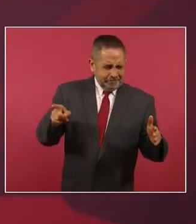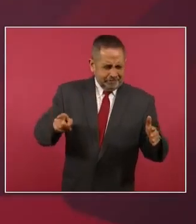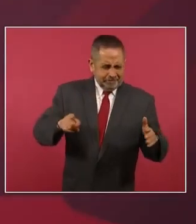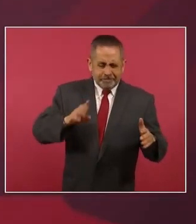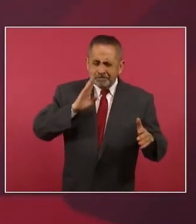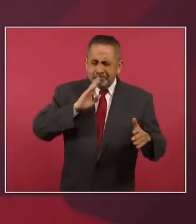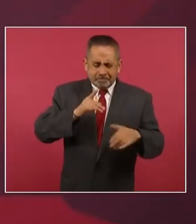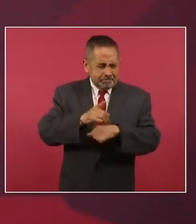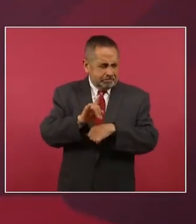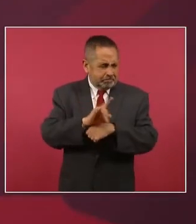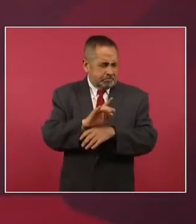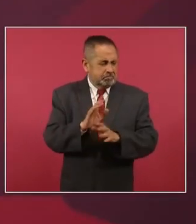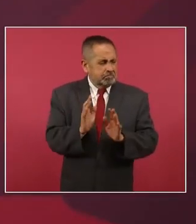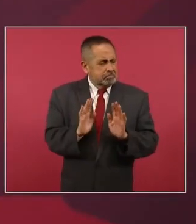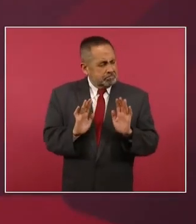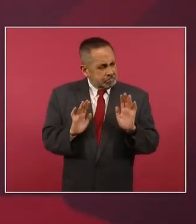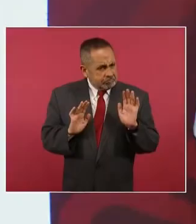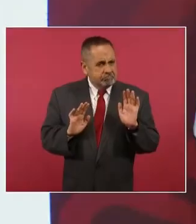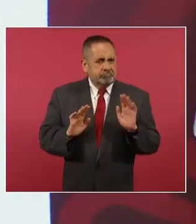debe